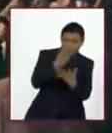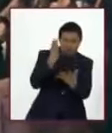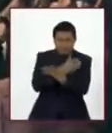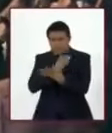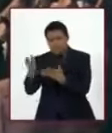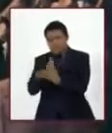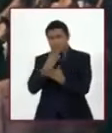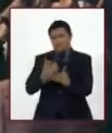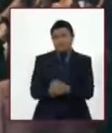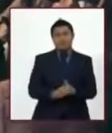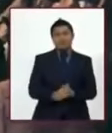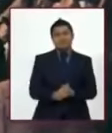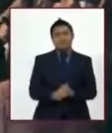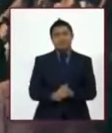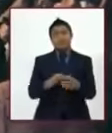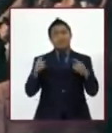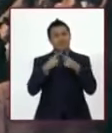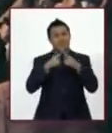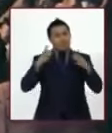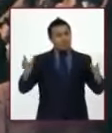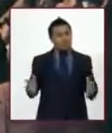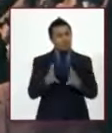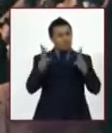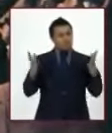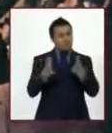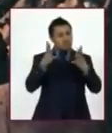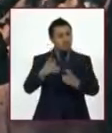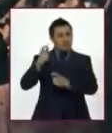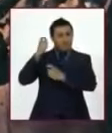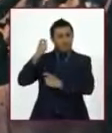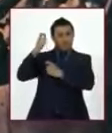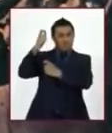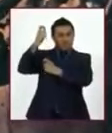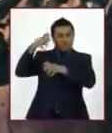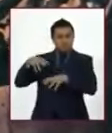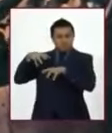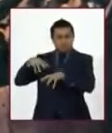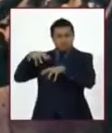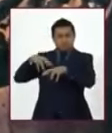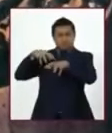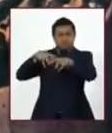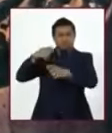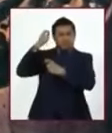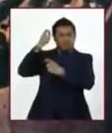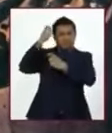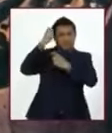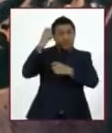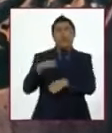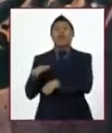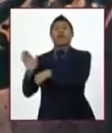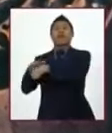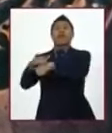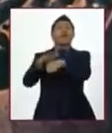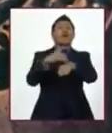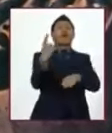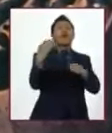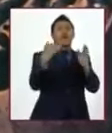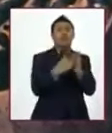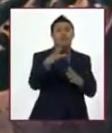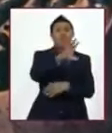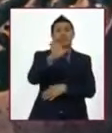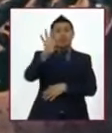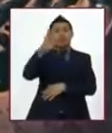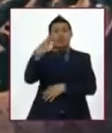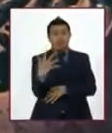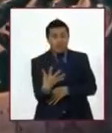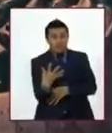Iglesia Católica promovió la Contrarreforma y convocó en 1545 al Concilio de Trento,